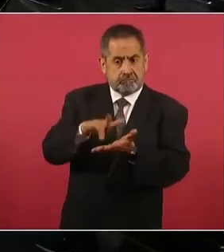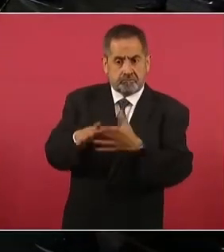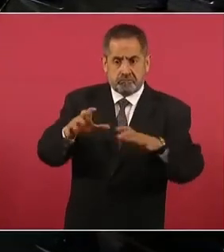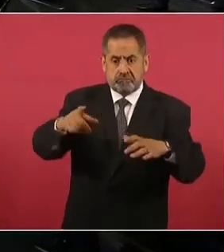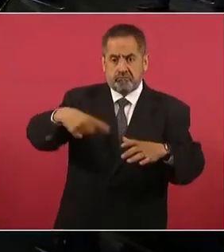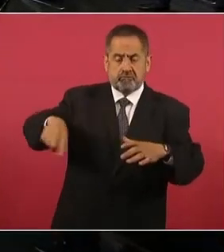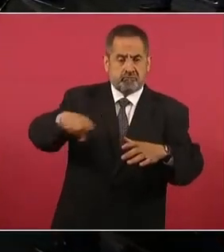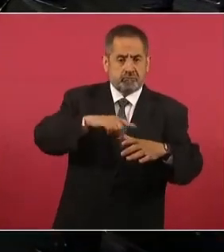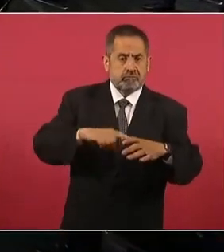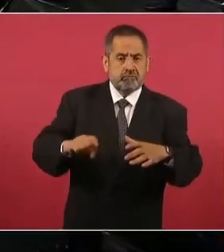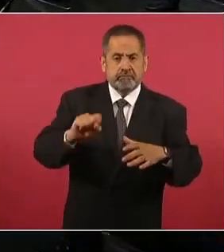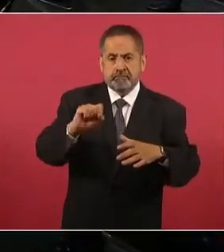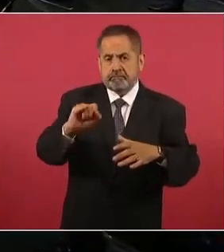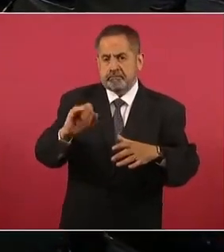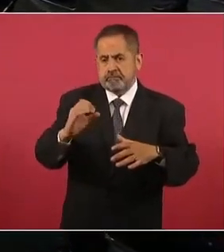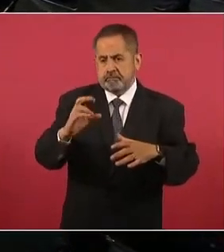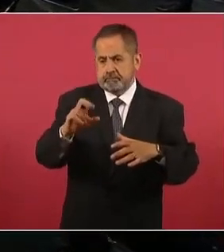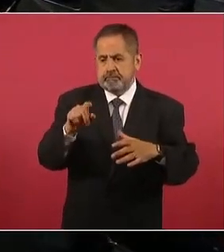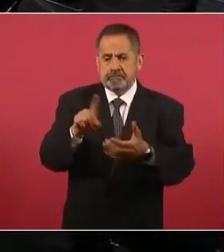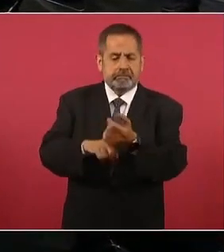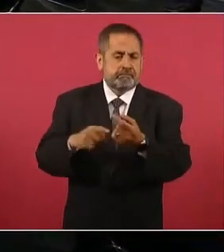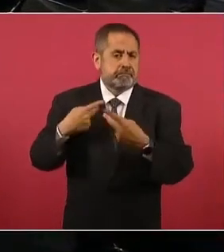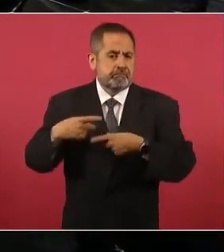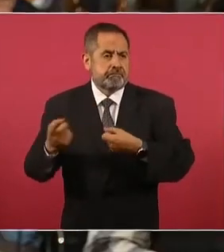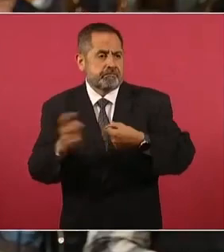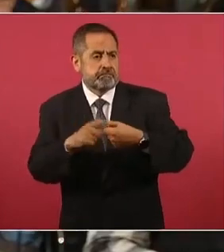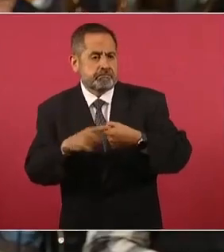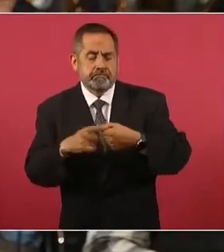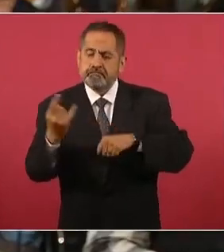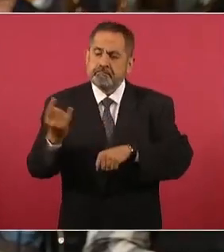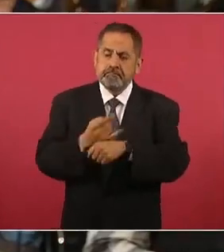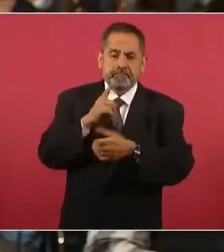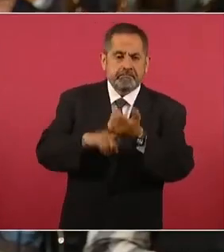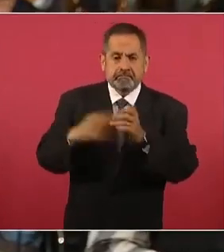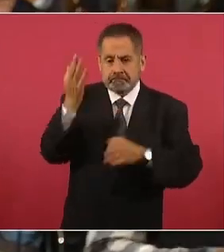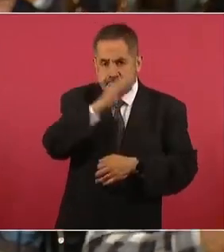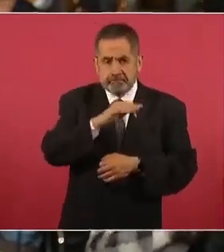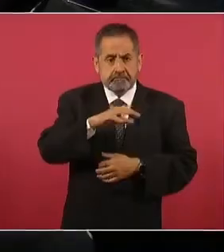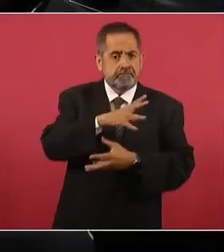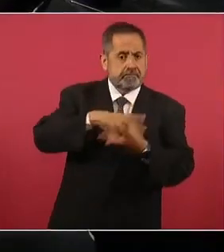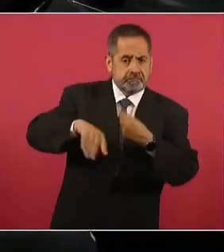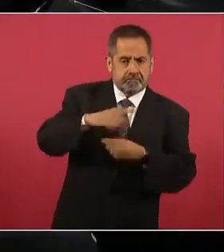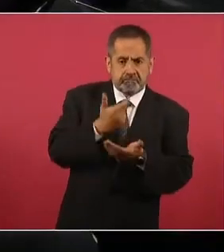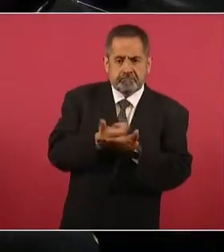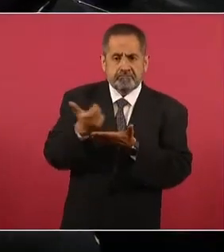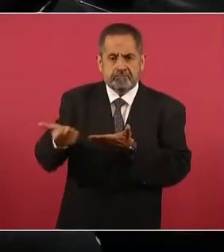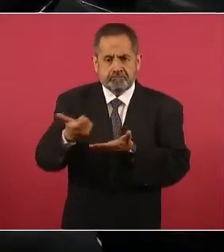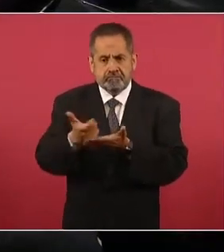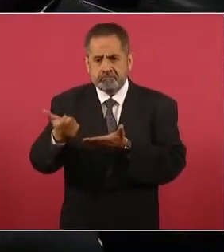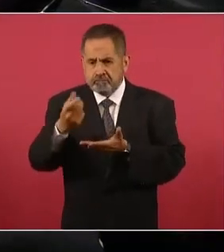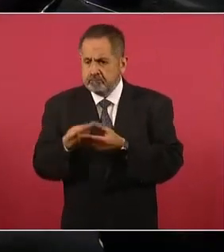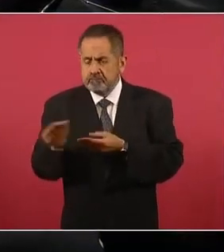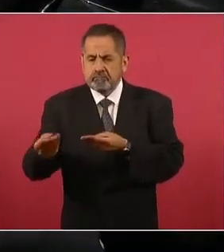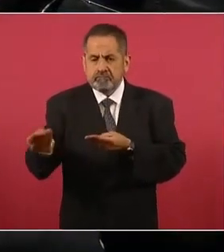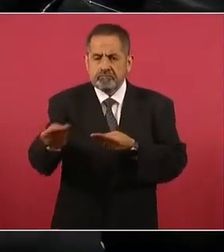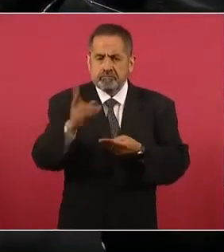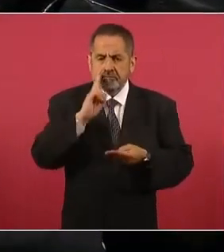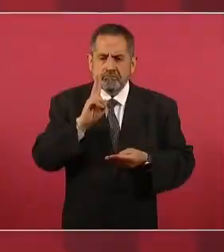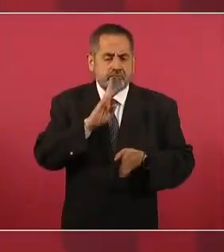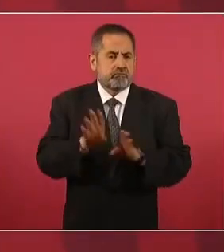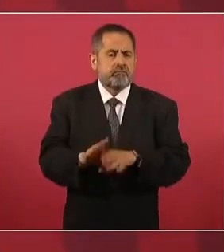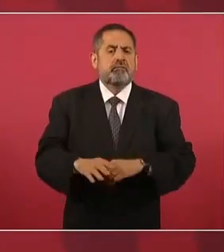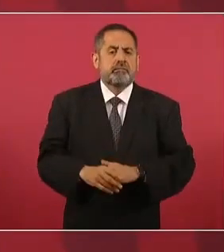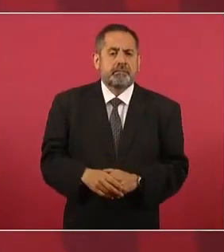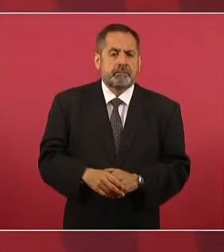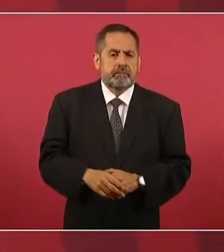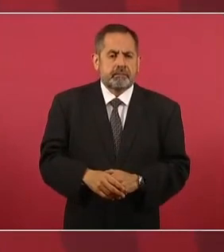FICREA defraudados con la subrogación de sus activos para que recuperen su dinero? Sí, vamos viendo todo lo que